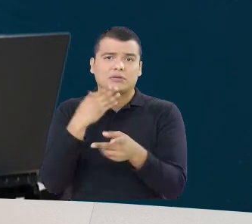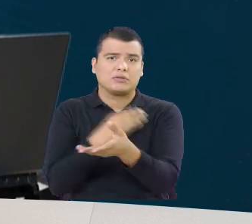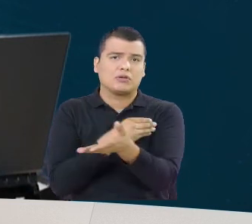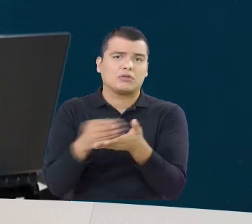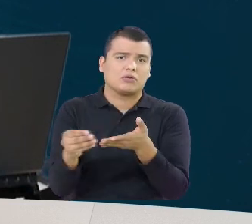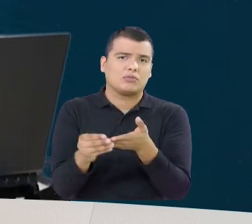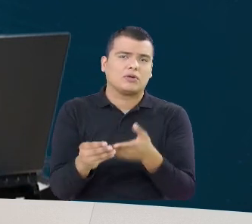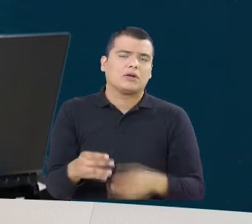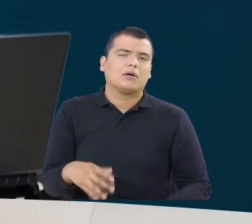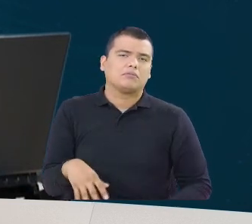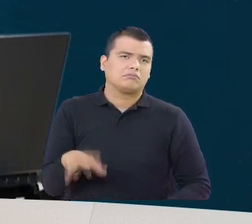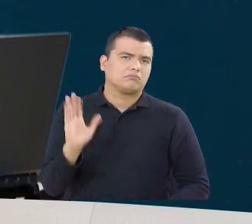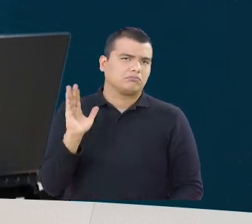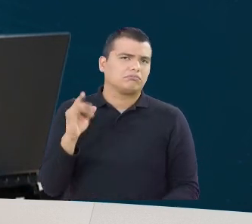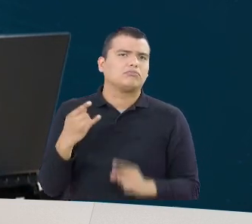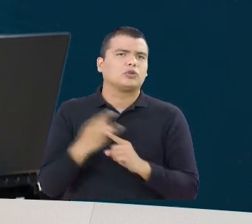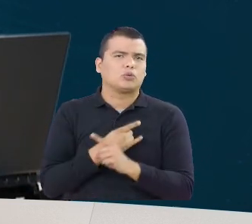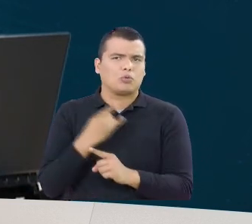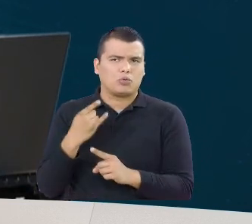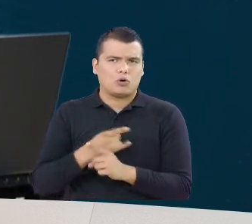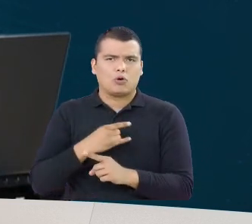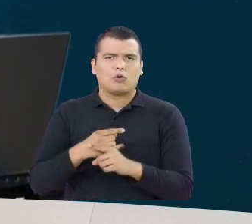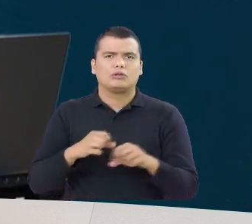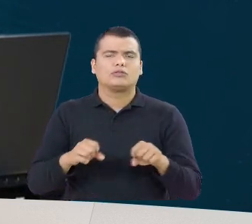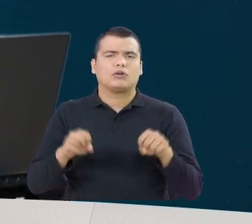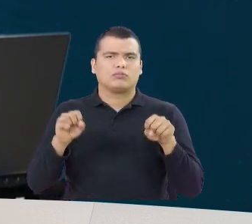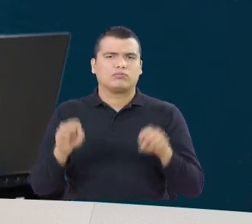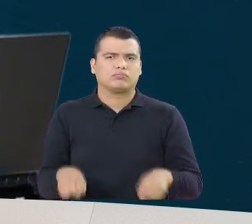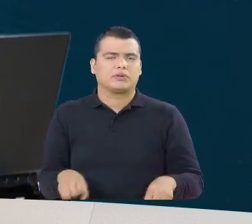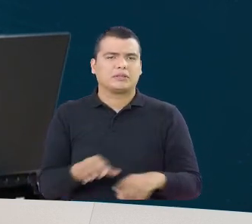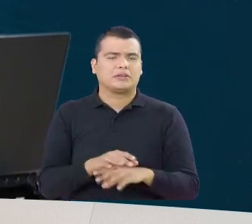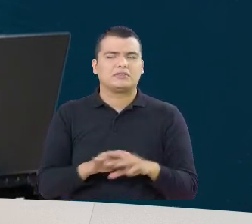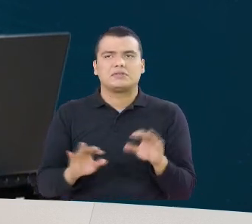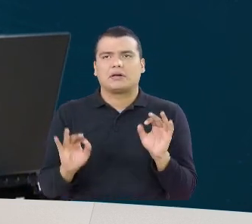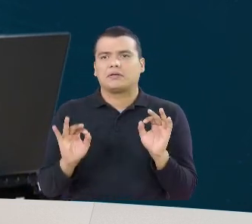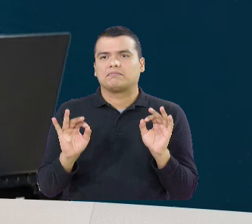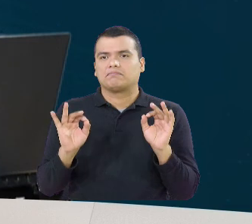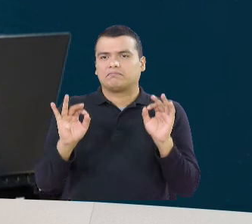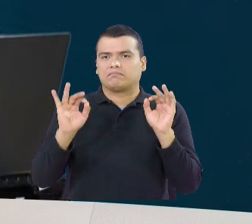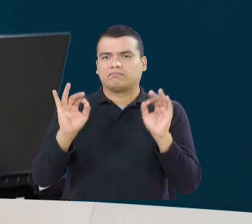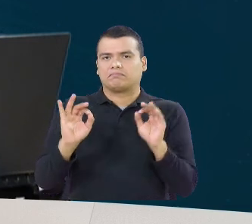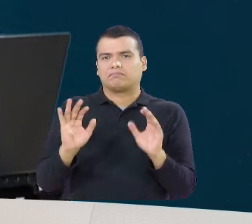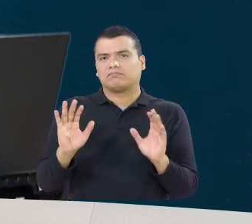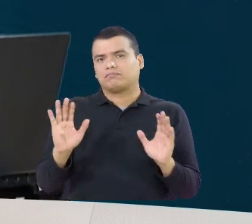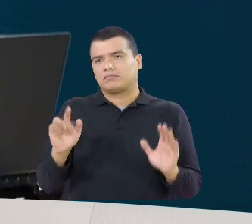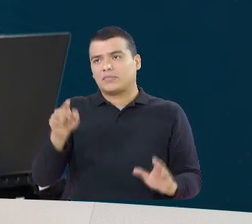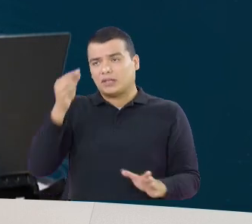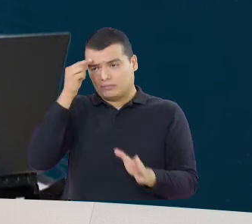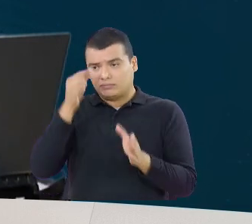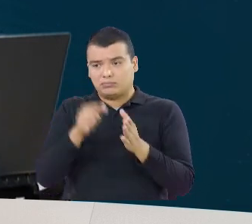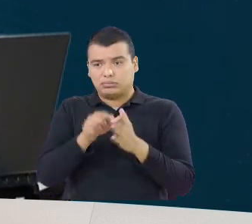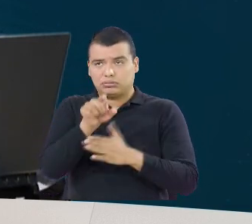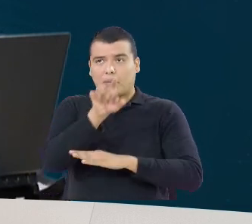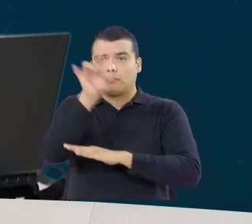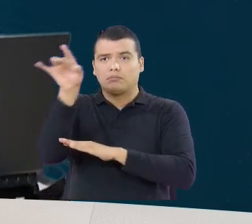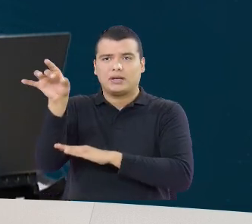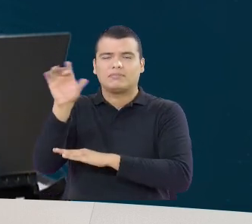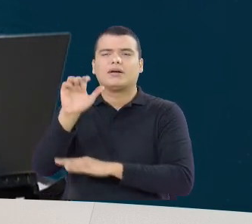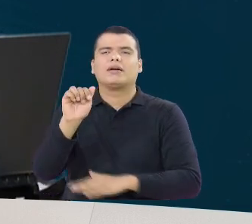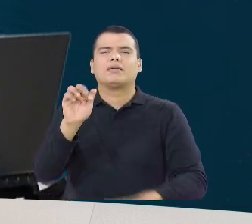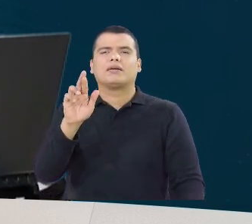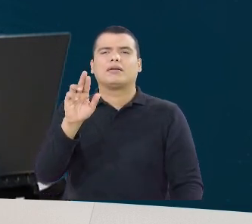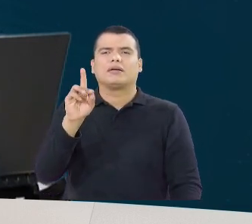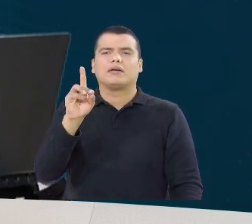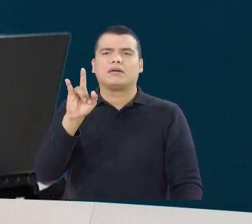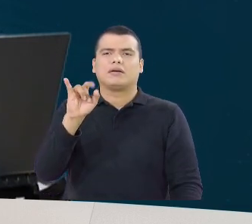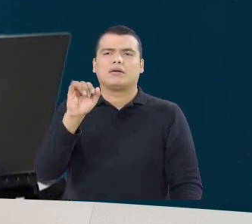adquirir, pues tiene muchas más ventajas, mucha más capacidad que Arduino. Arduino nos da esa ventaja